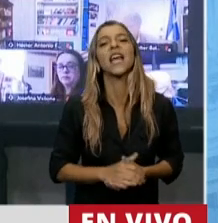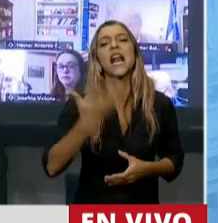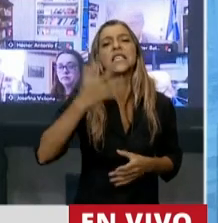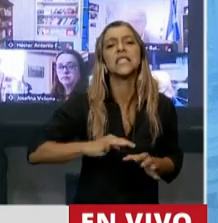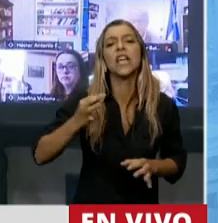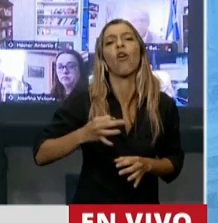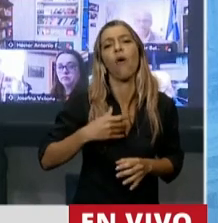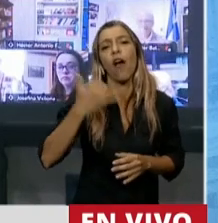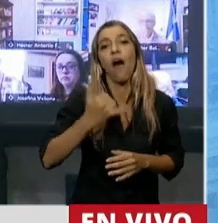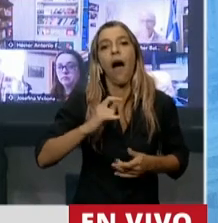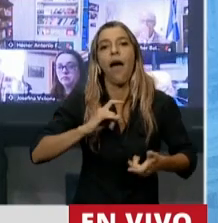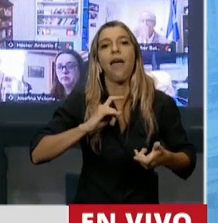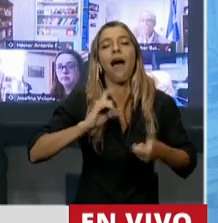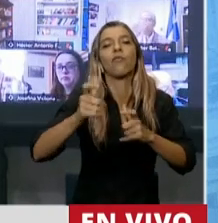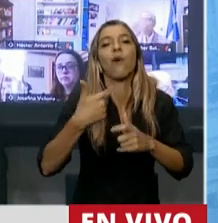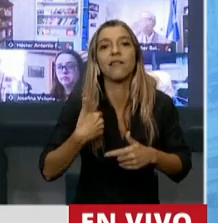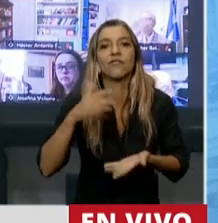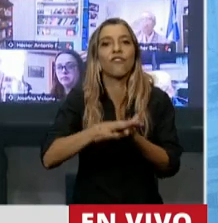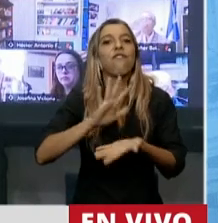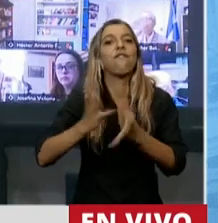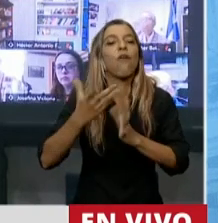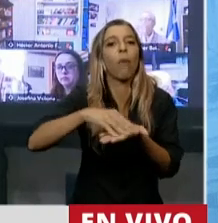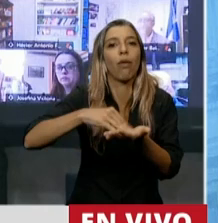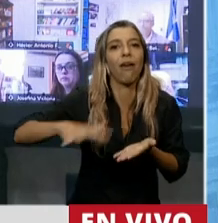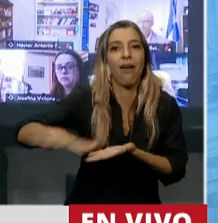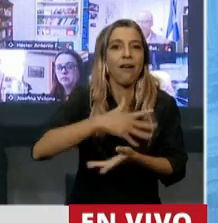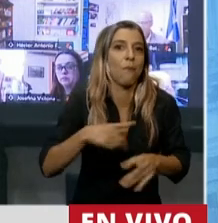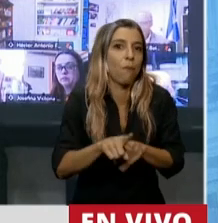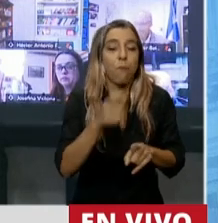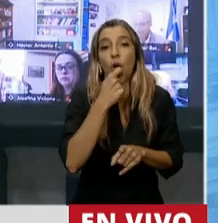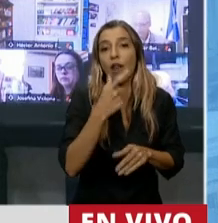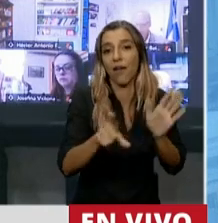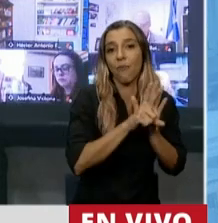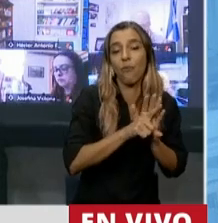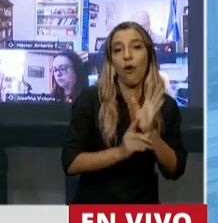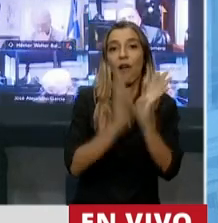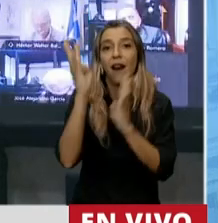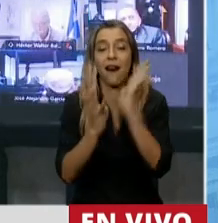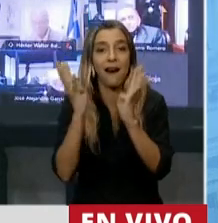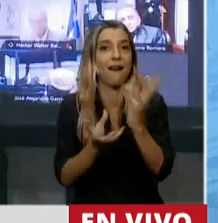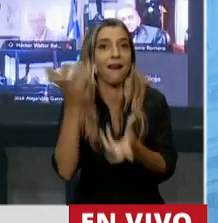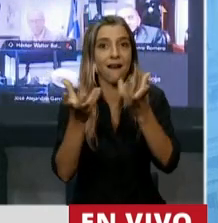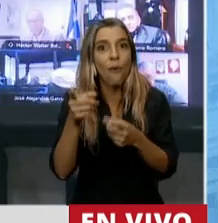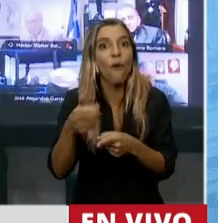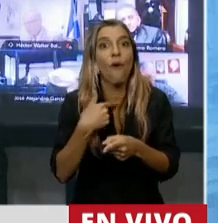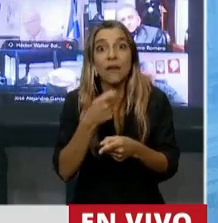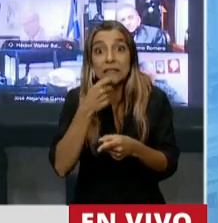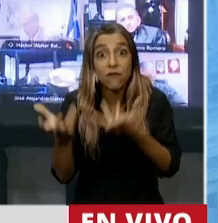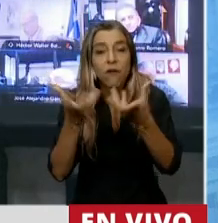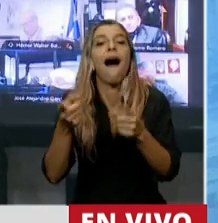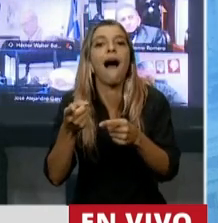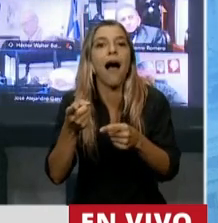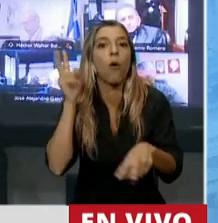hay actualización del ordenamiento territorial, por ejemplo, de la ley de bosques. Y lo que se quemó y estaba protegido empieza a ser